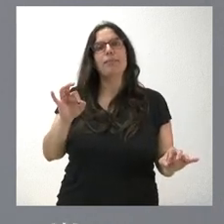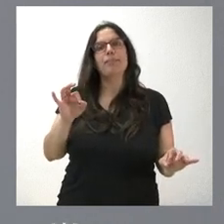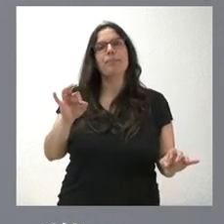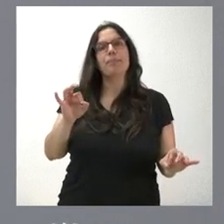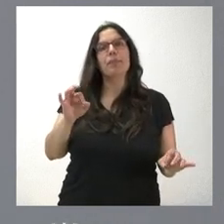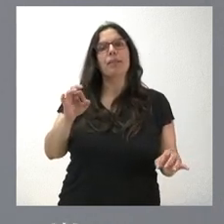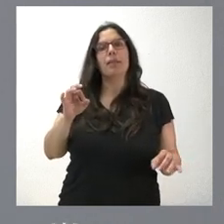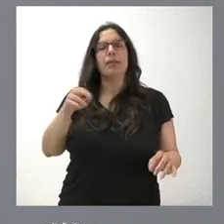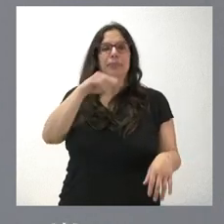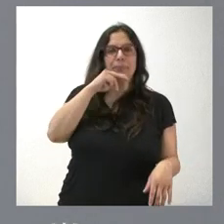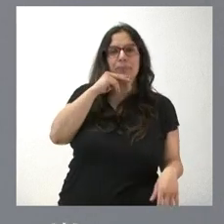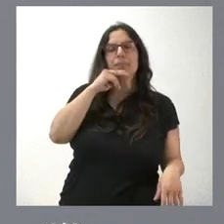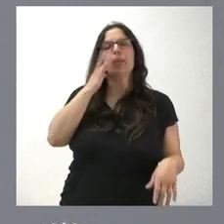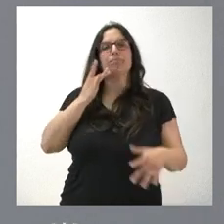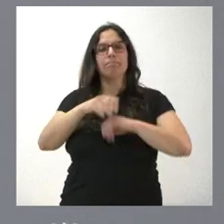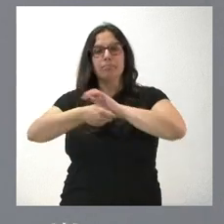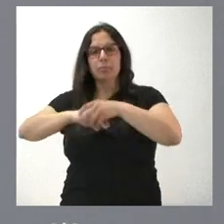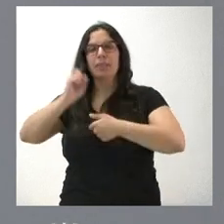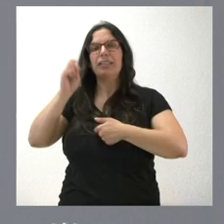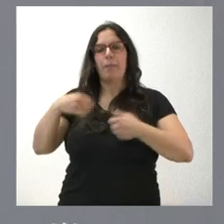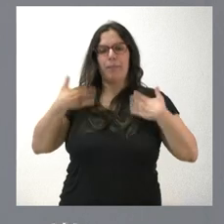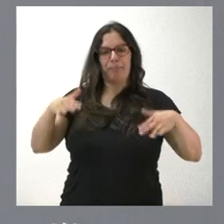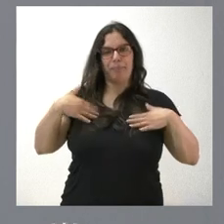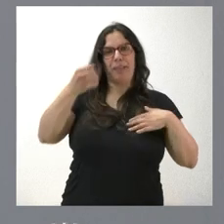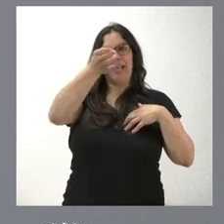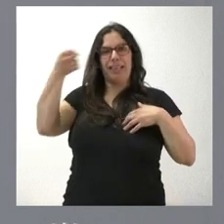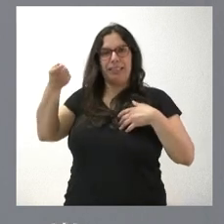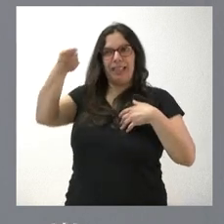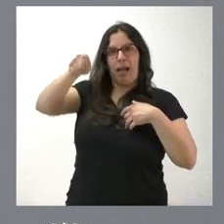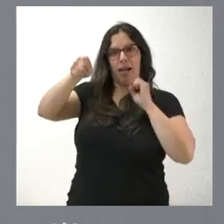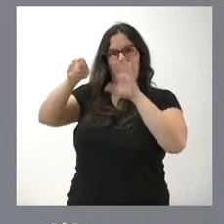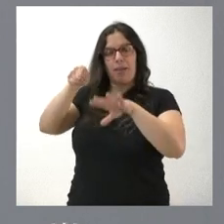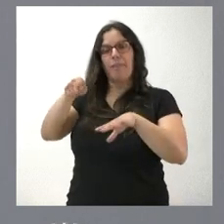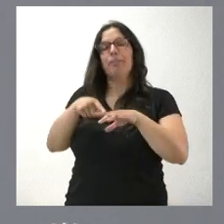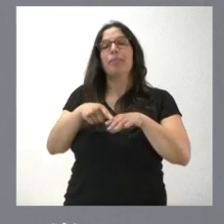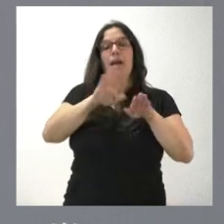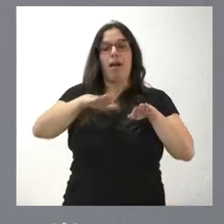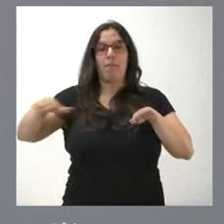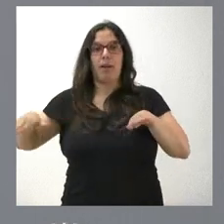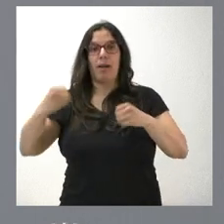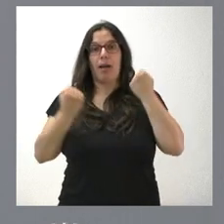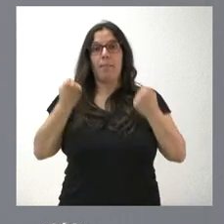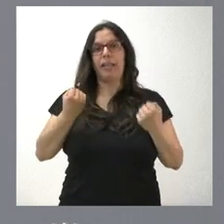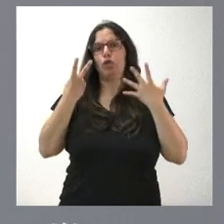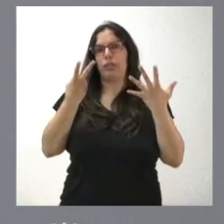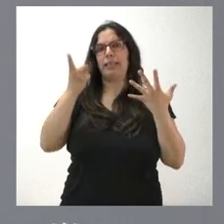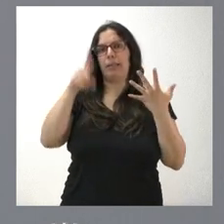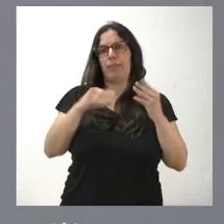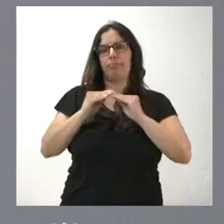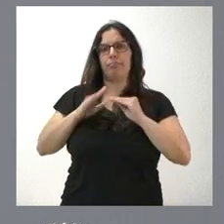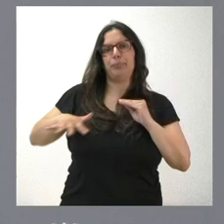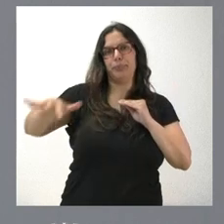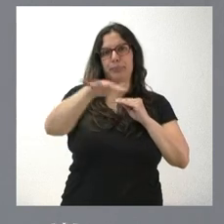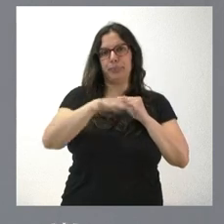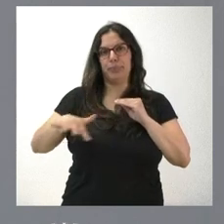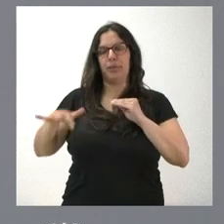con aseo y asimismo zonas con taquilla. Se va a incluir un espacio para 7 plazas de aparcamiento en el patio de este